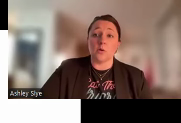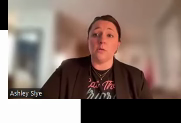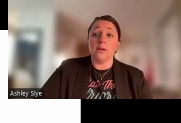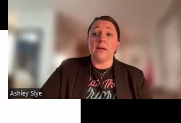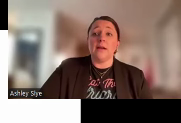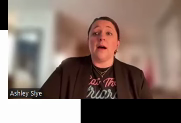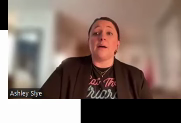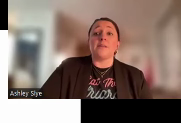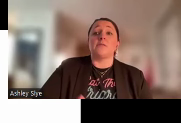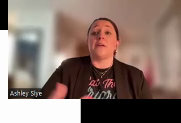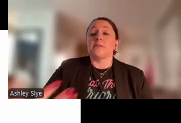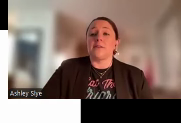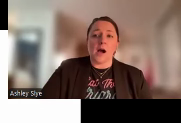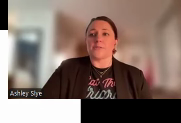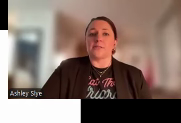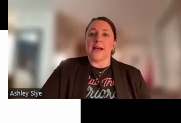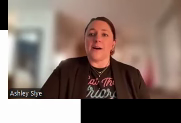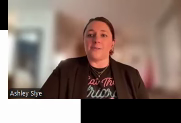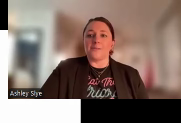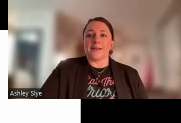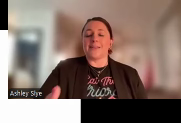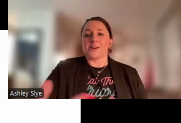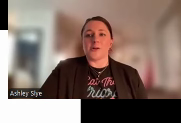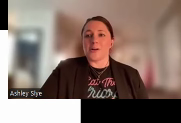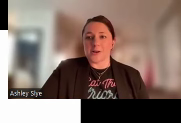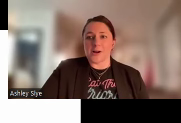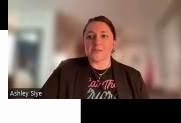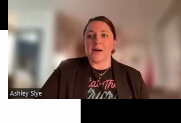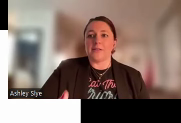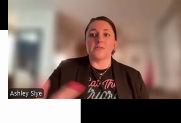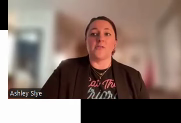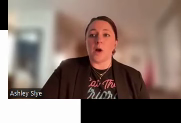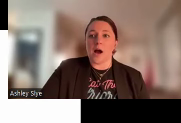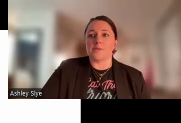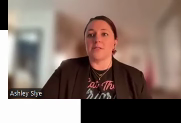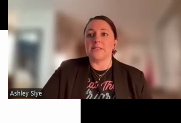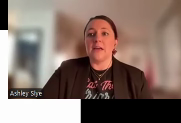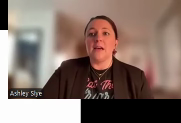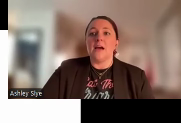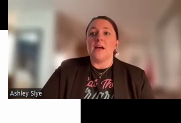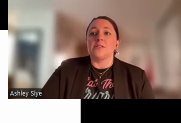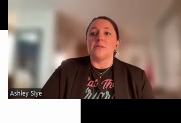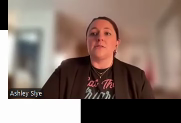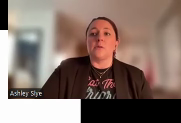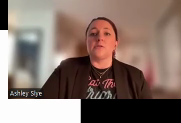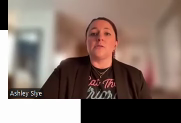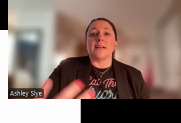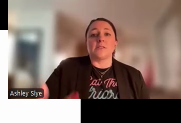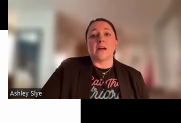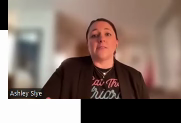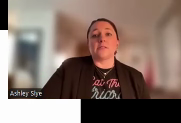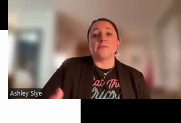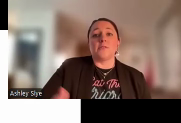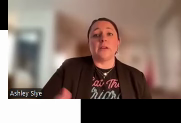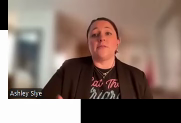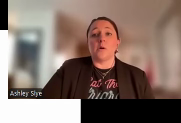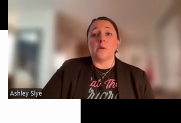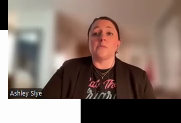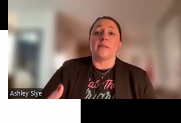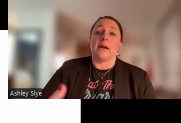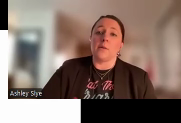a participar en sexo con otras parejas también. Así que el PrEP es una herramienta para poder empoderar a sobrevivientes, porque